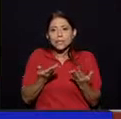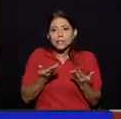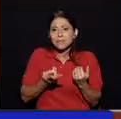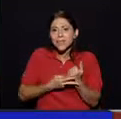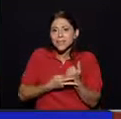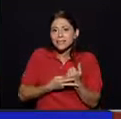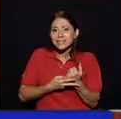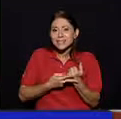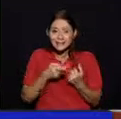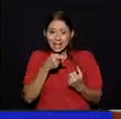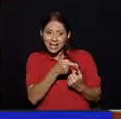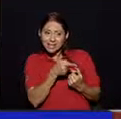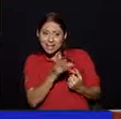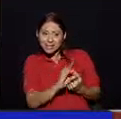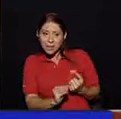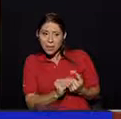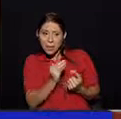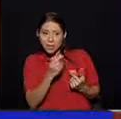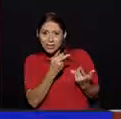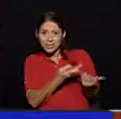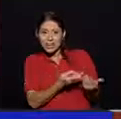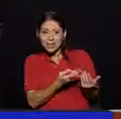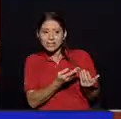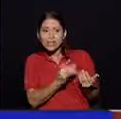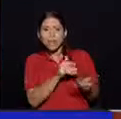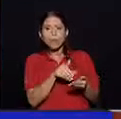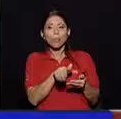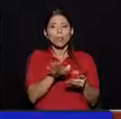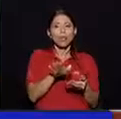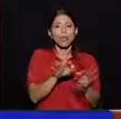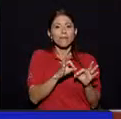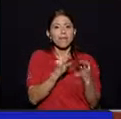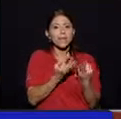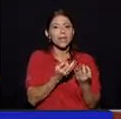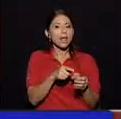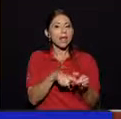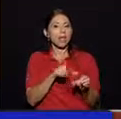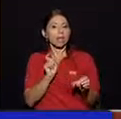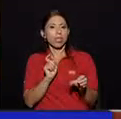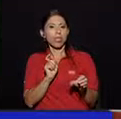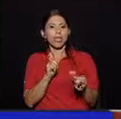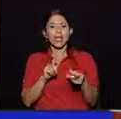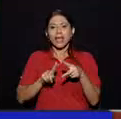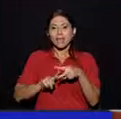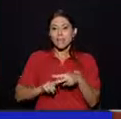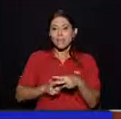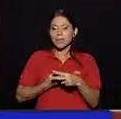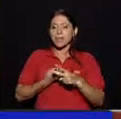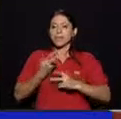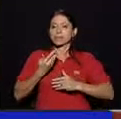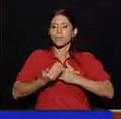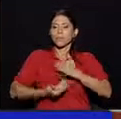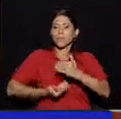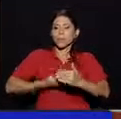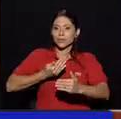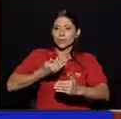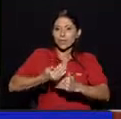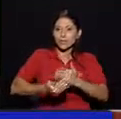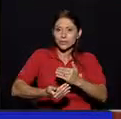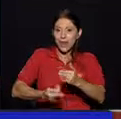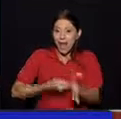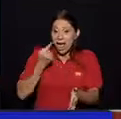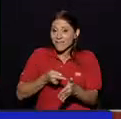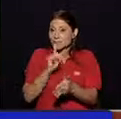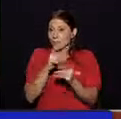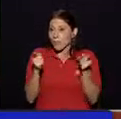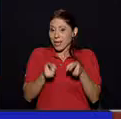persona es responsabilidad de todos y todas de alguna manera. Se nos acabó el programa, no podemos seguir hablando de esto, pero esperamos que la gente realmente tome